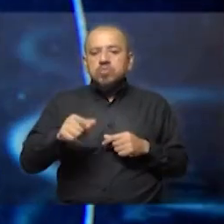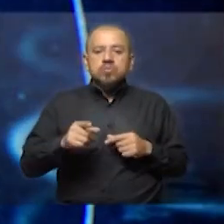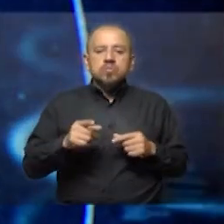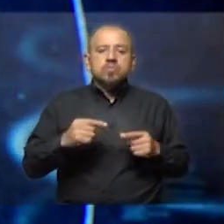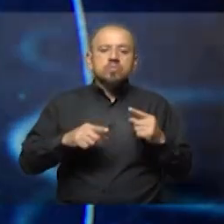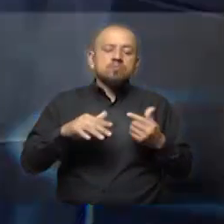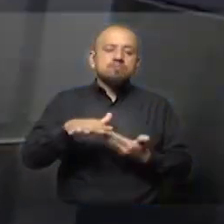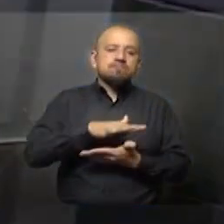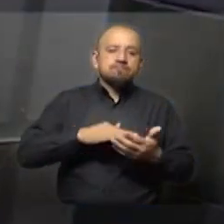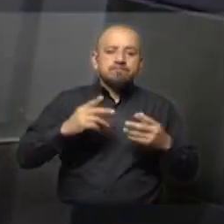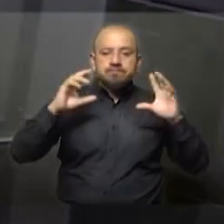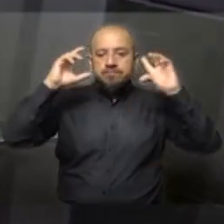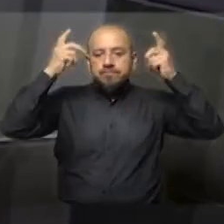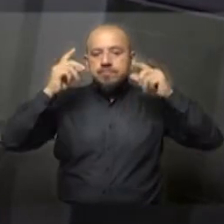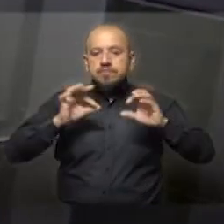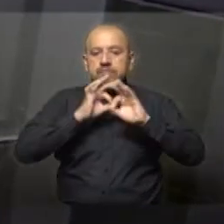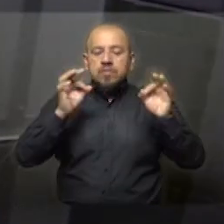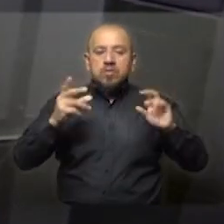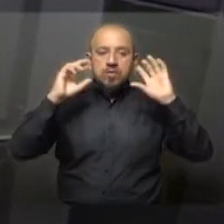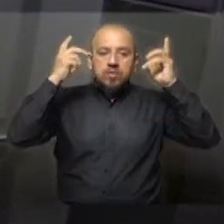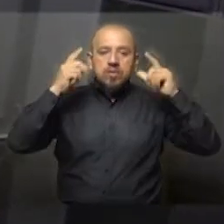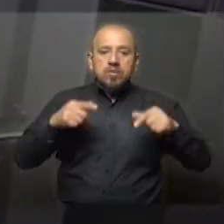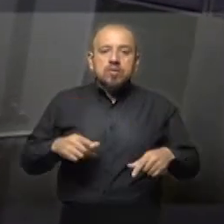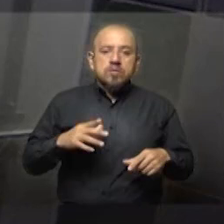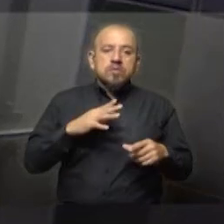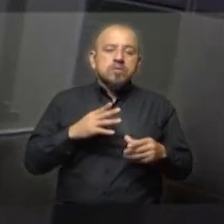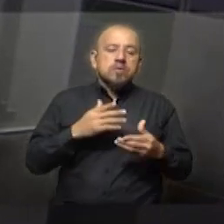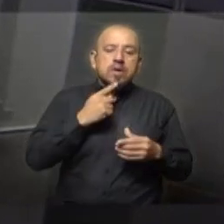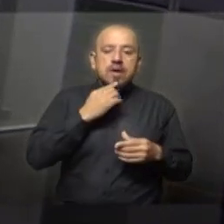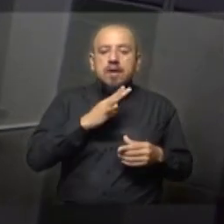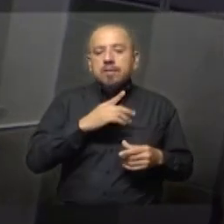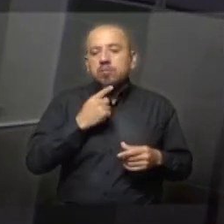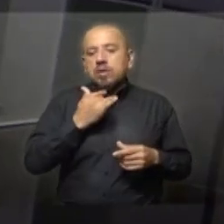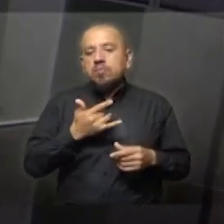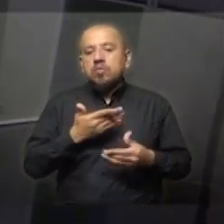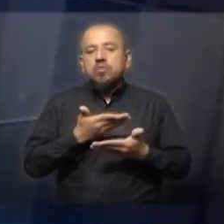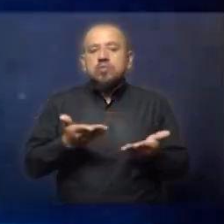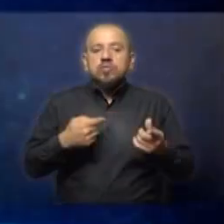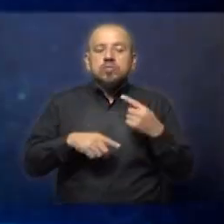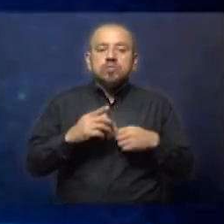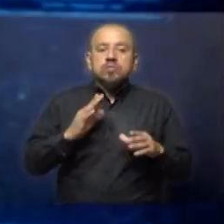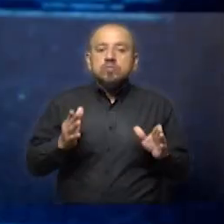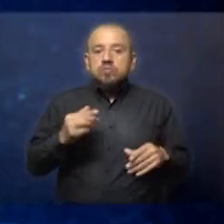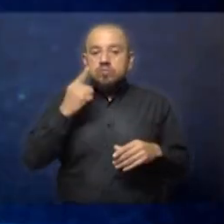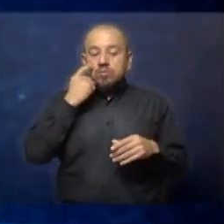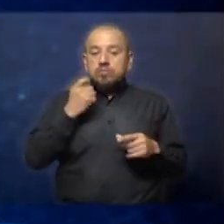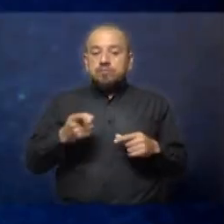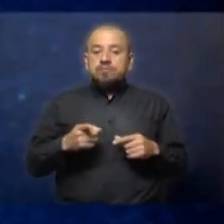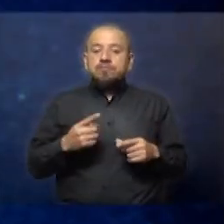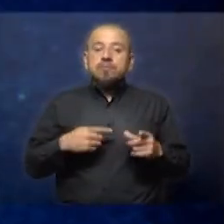una una situación de violencia o de posible violencia Se dispara inmediatamente una medida de precaución no